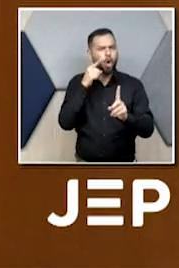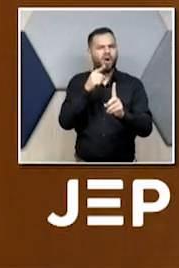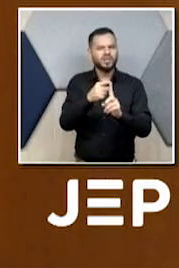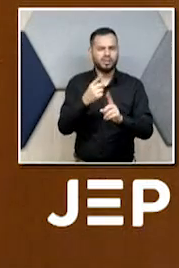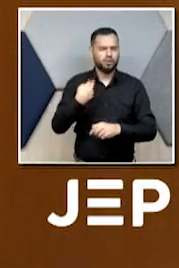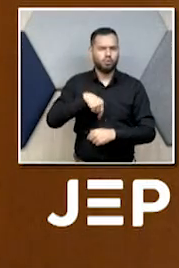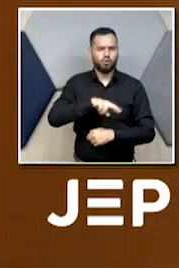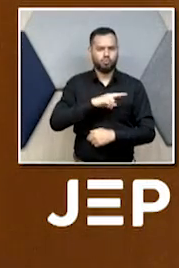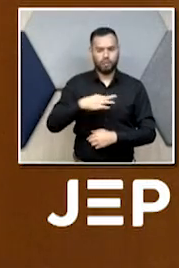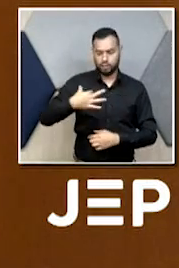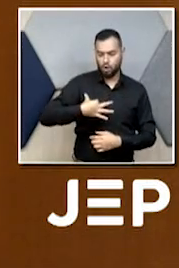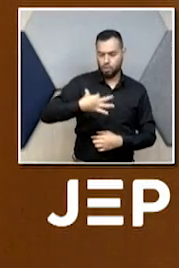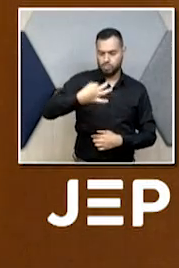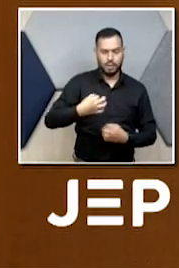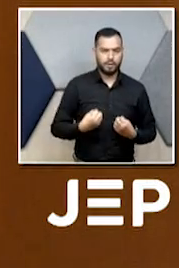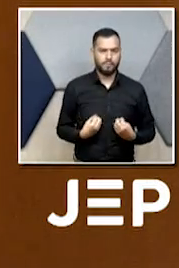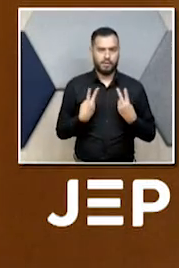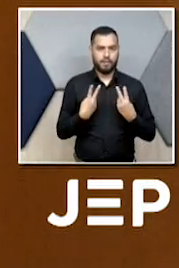la vida.